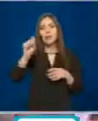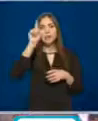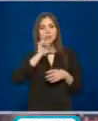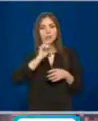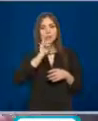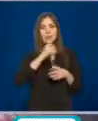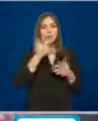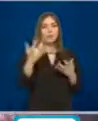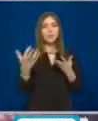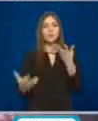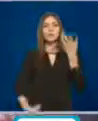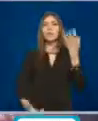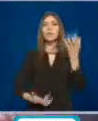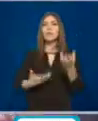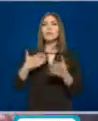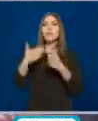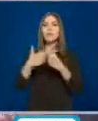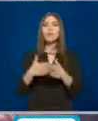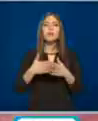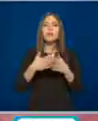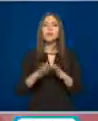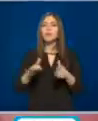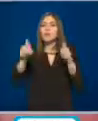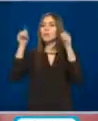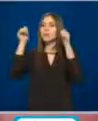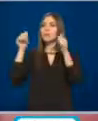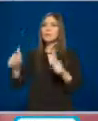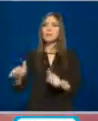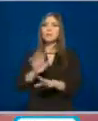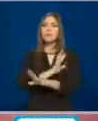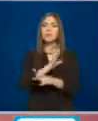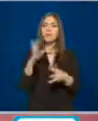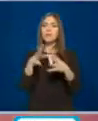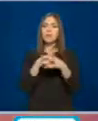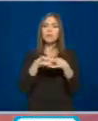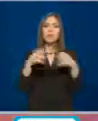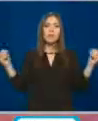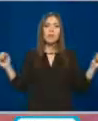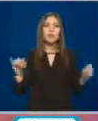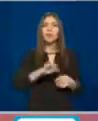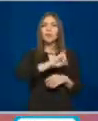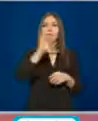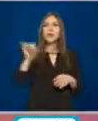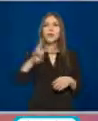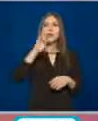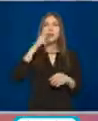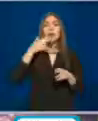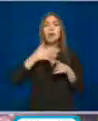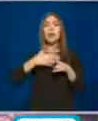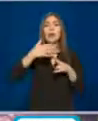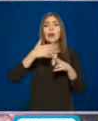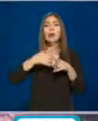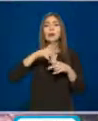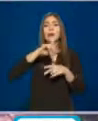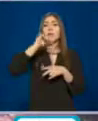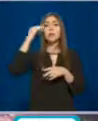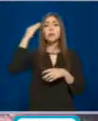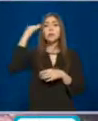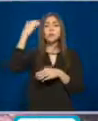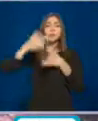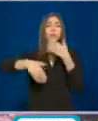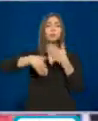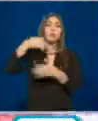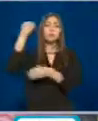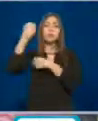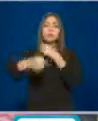barco y se quedan ahí. Y desaparecen de alguna desaparecen, forma. no los vuelven a encontrar hasta muchos años después, donde ya estaban